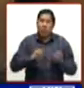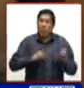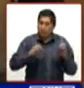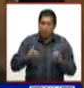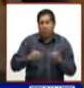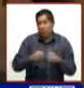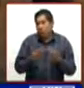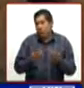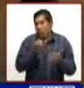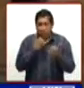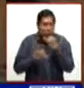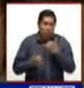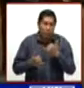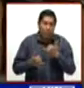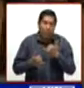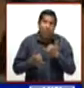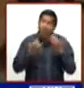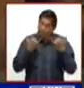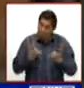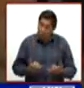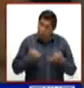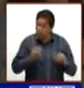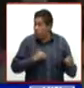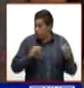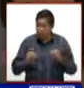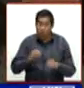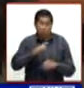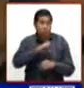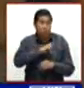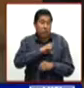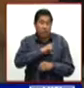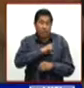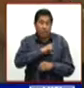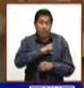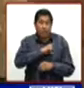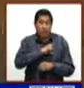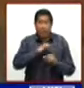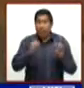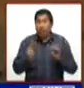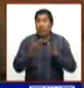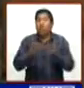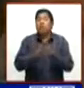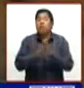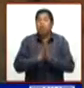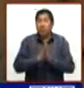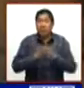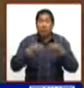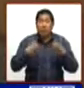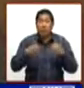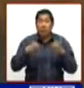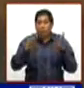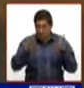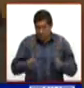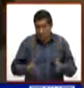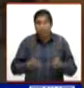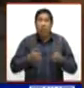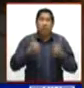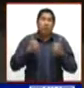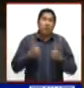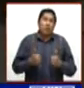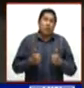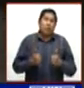instalado, pues, como reitero, hoy se ha instalado el módulo policial ante la solicitud, sobre todo, de los comerciantes.